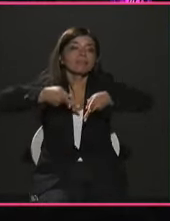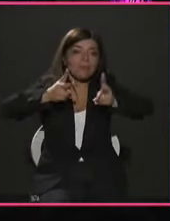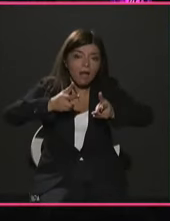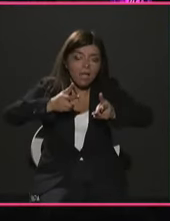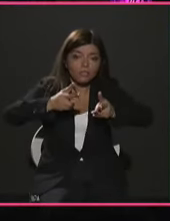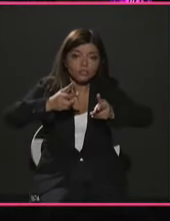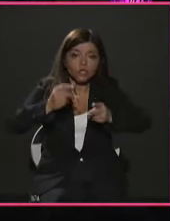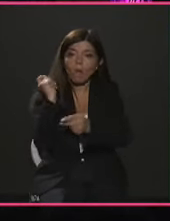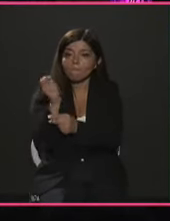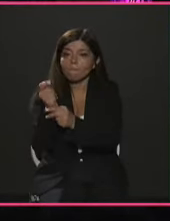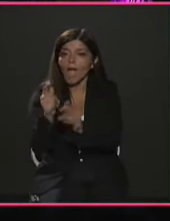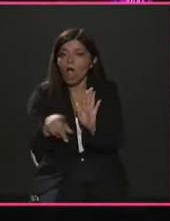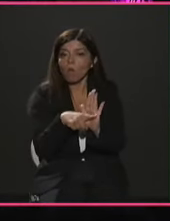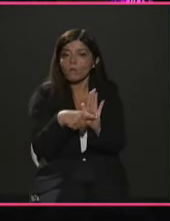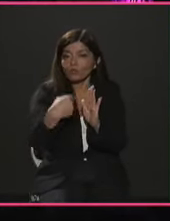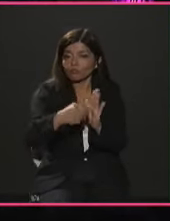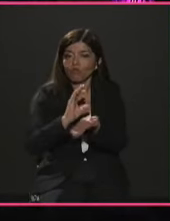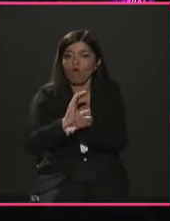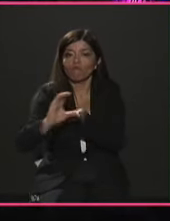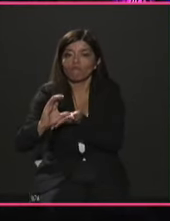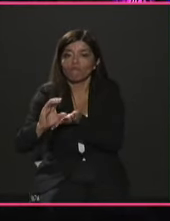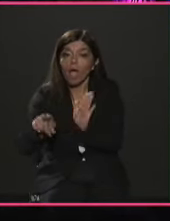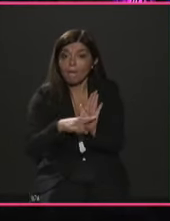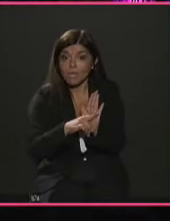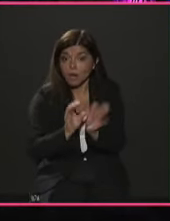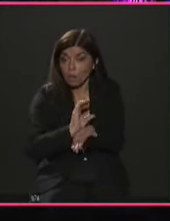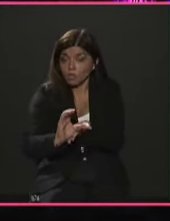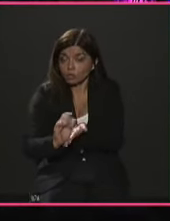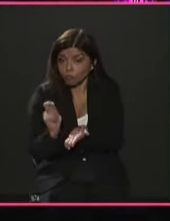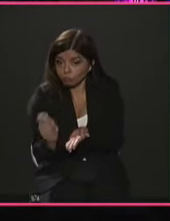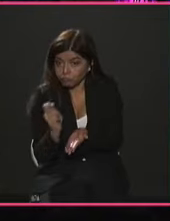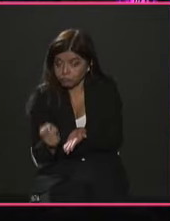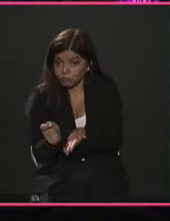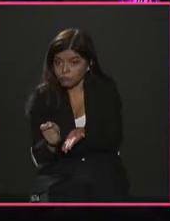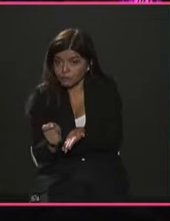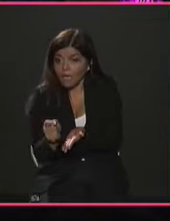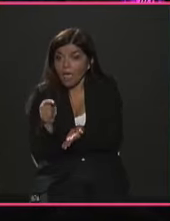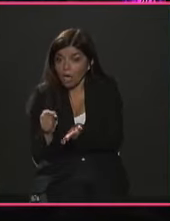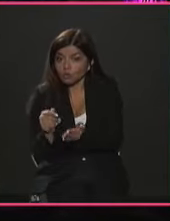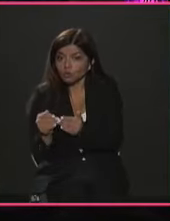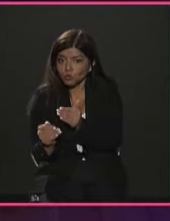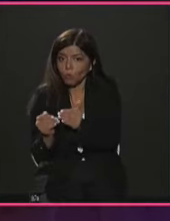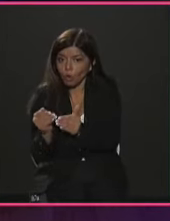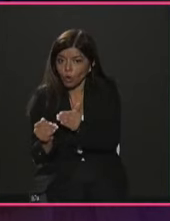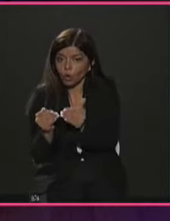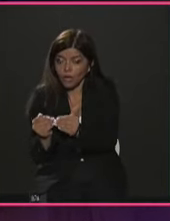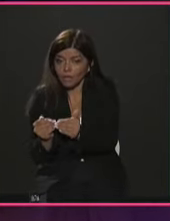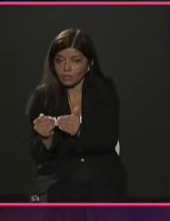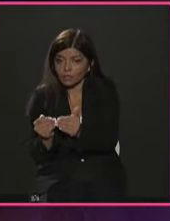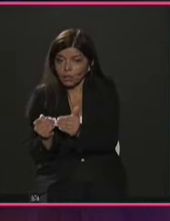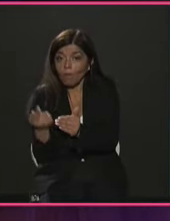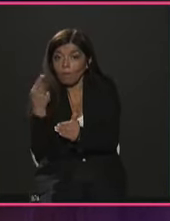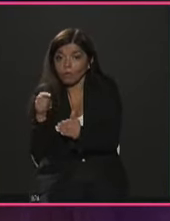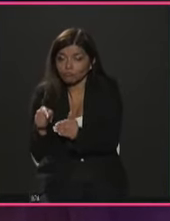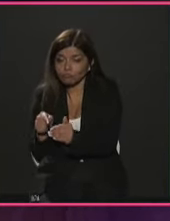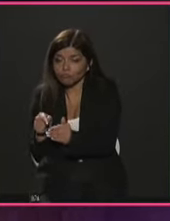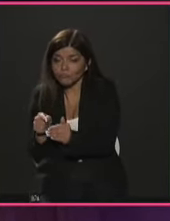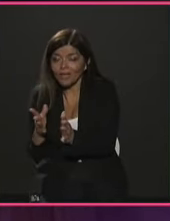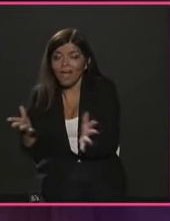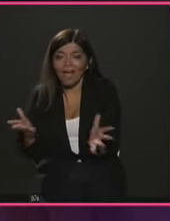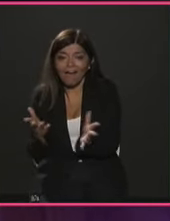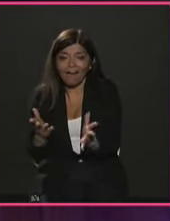un pago mínimo un sueldo mínimo y a pesar de que este es un progreso mucho de esto